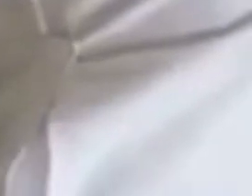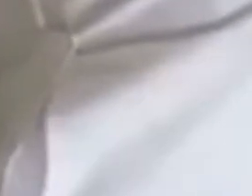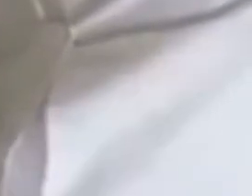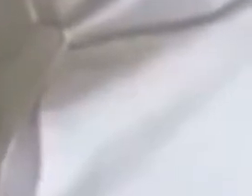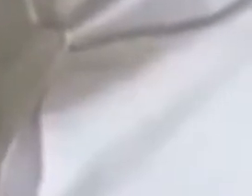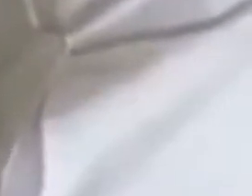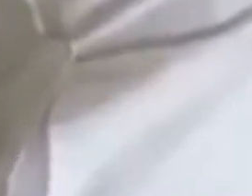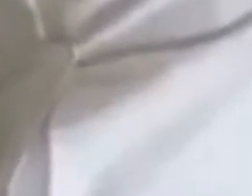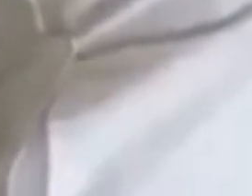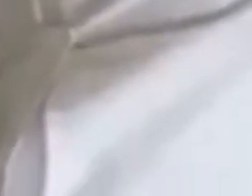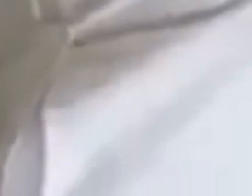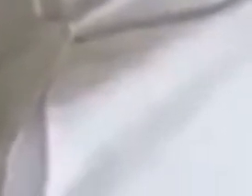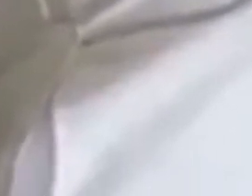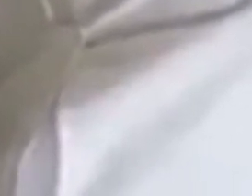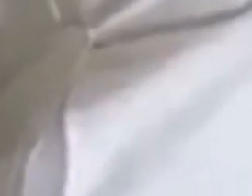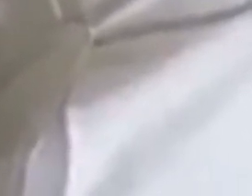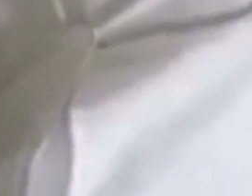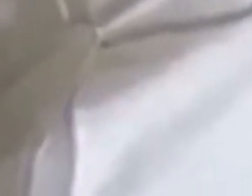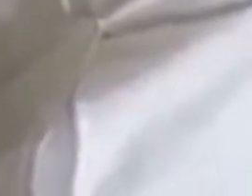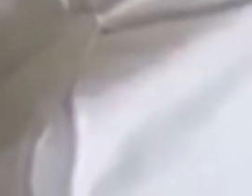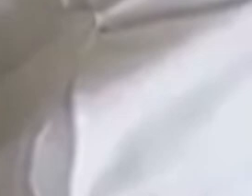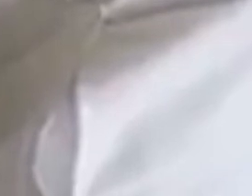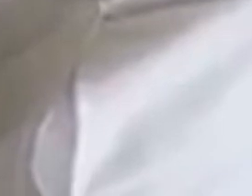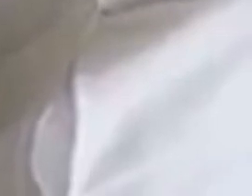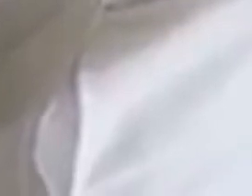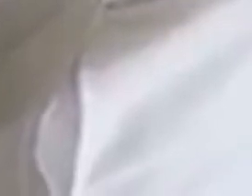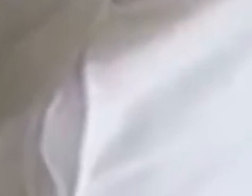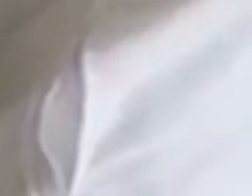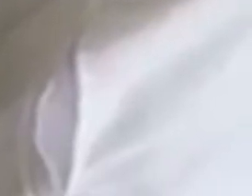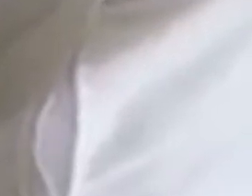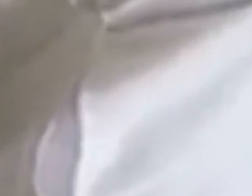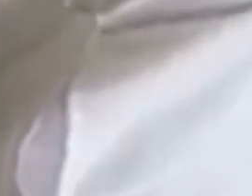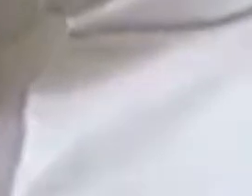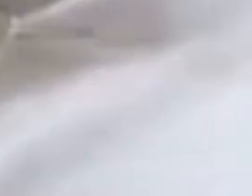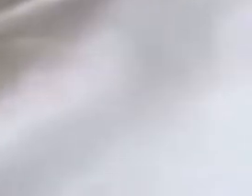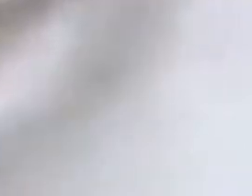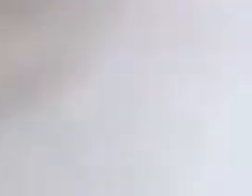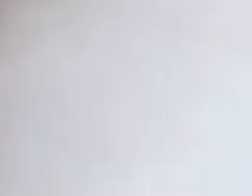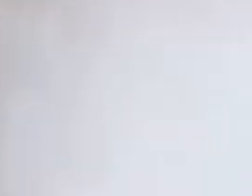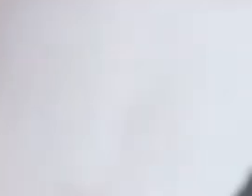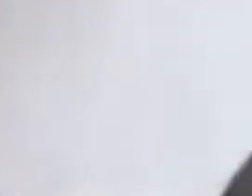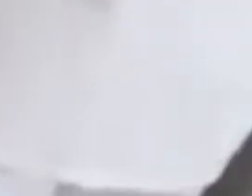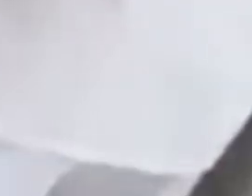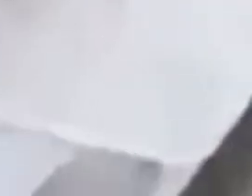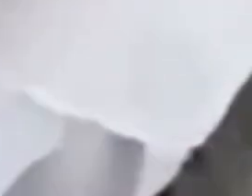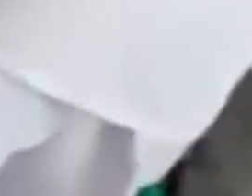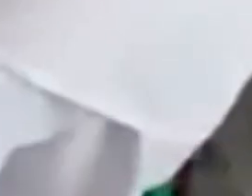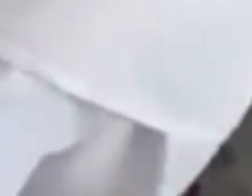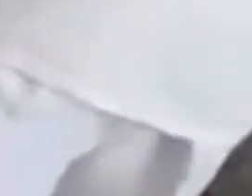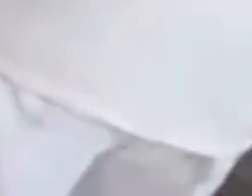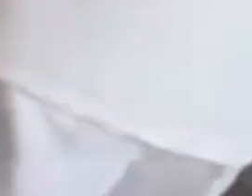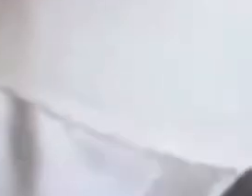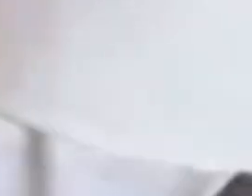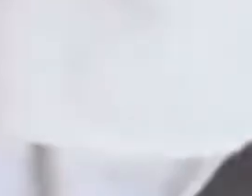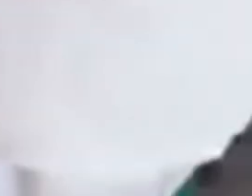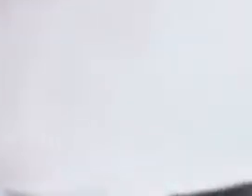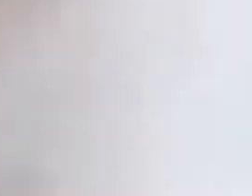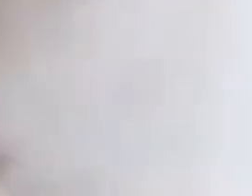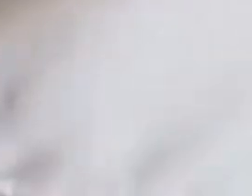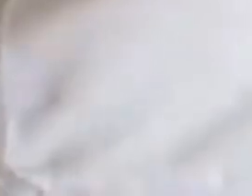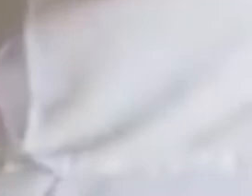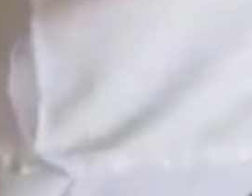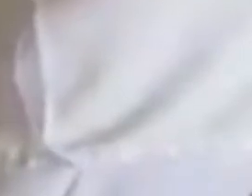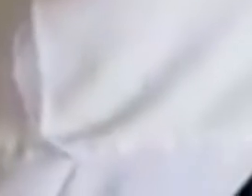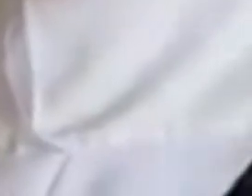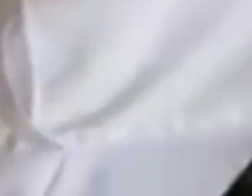mañana. La Conquista, Casa para Personas con necesidades especiales a las 2 de la tarde. El Rosario, por la mañana, Centro de Salud.